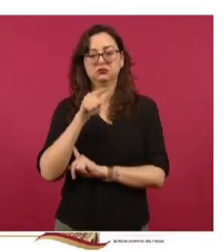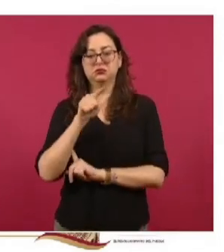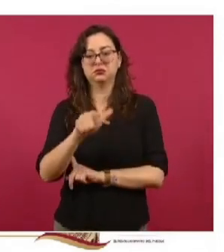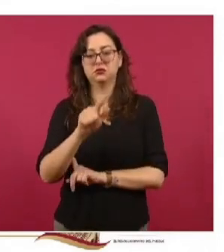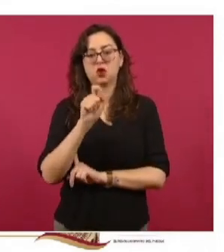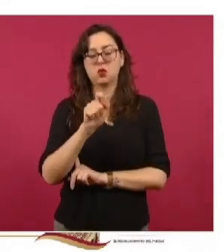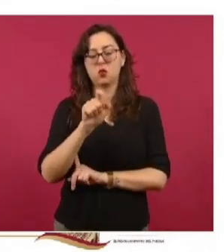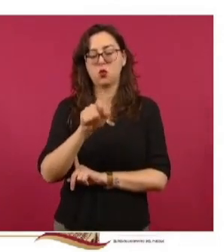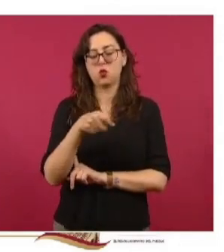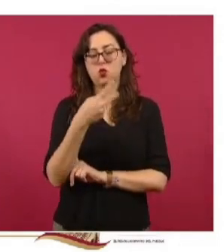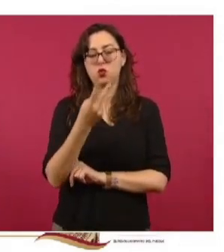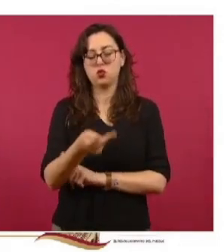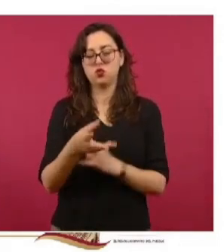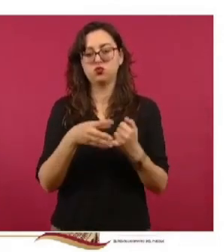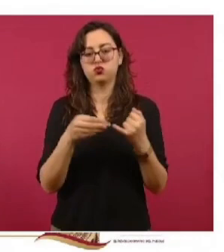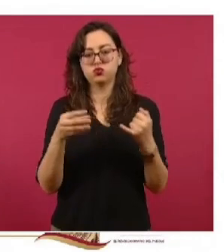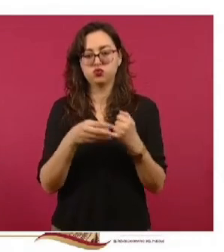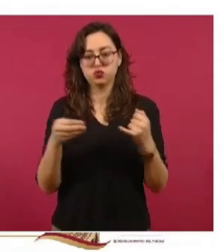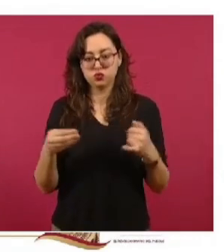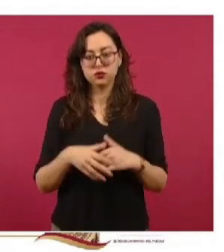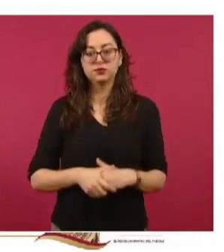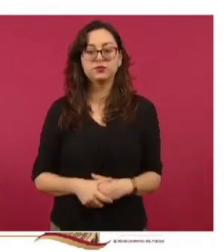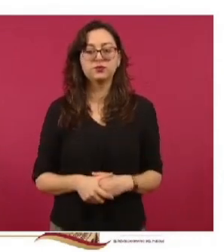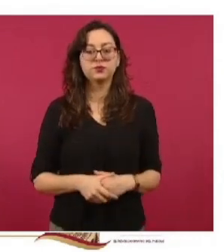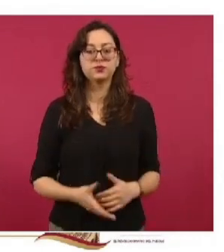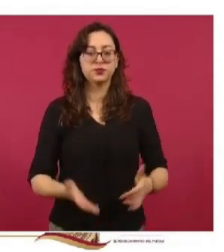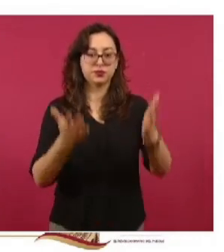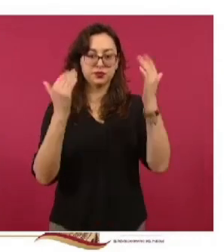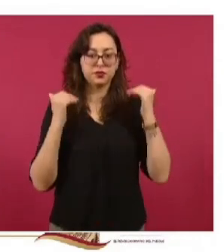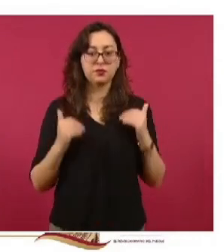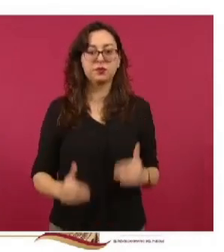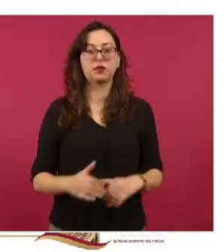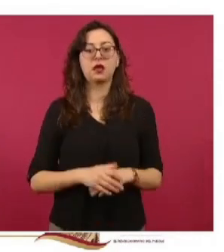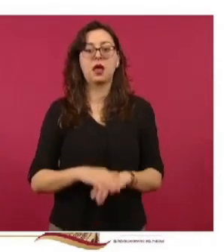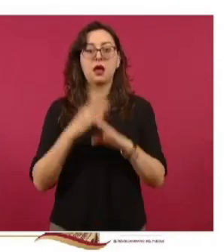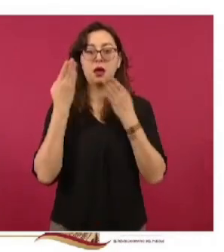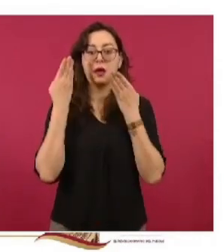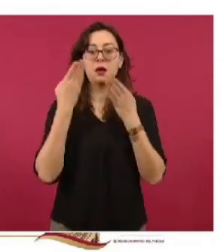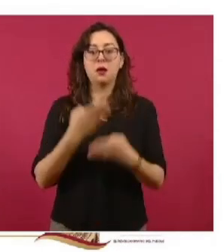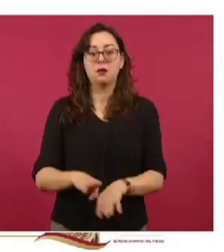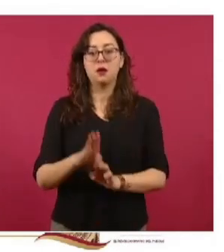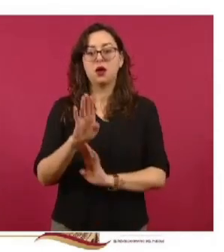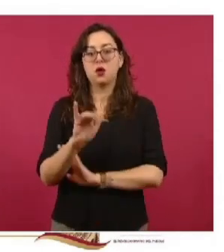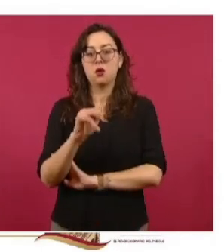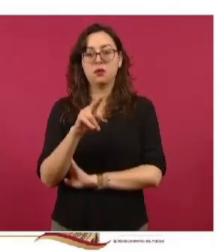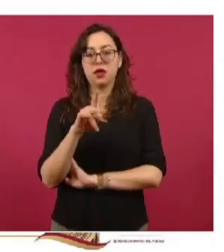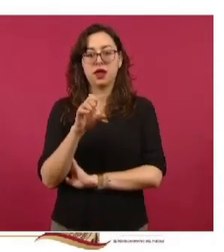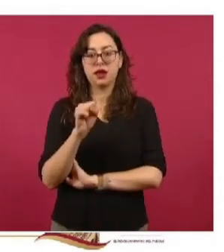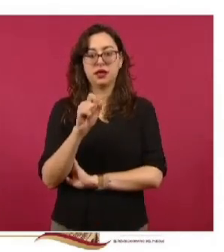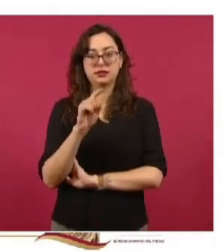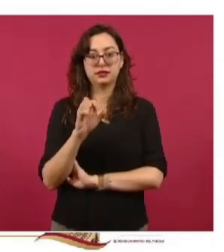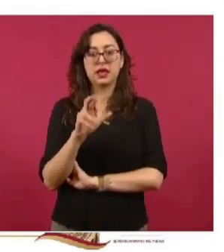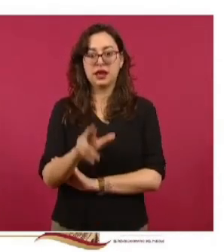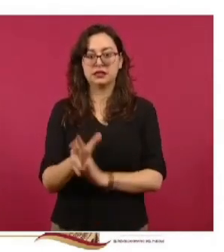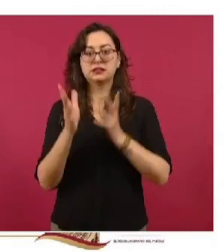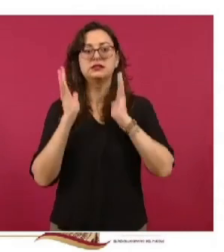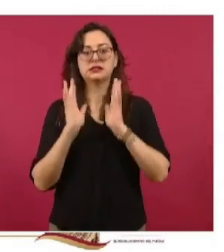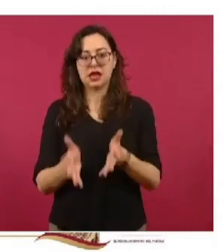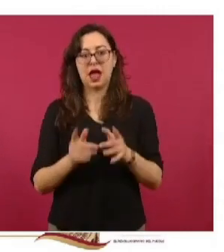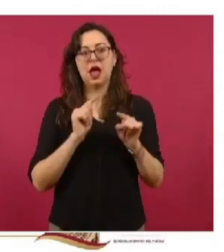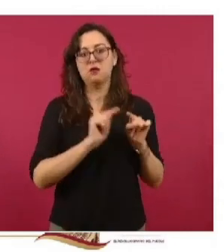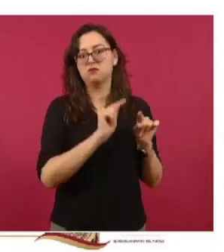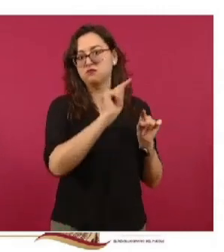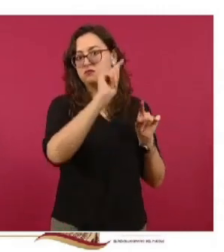centavos. La financiera del bienestar es la que más municipios cubre en el país, mil